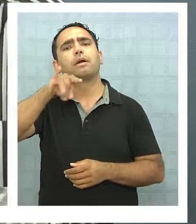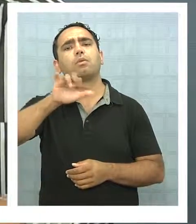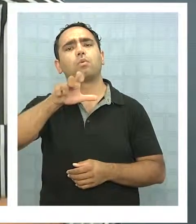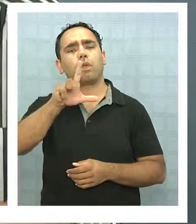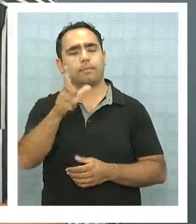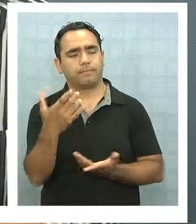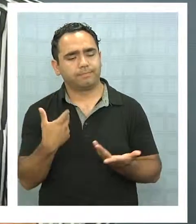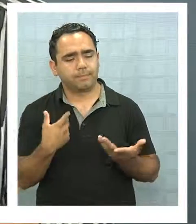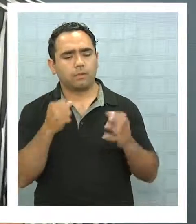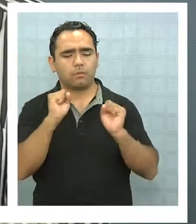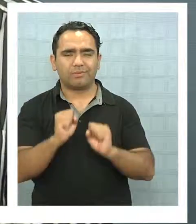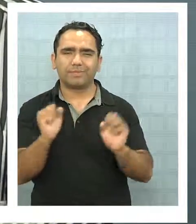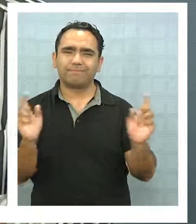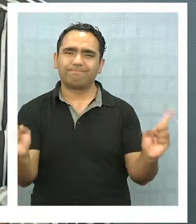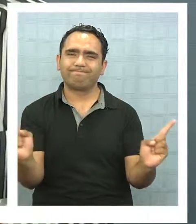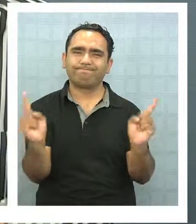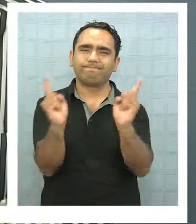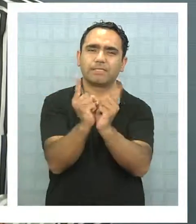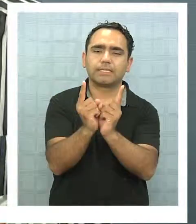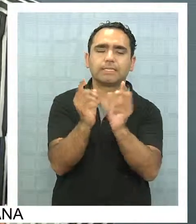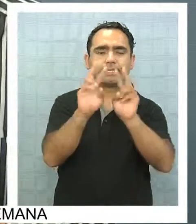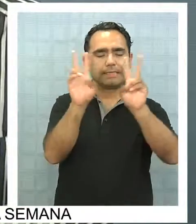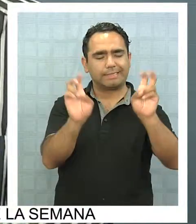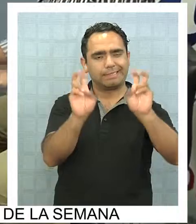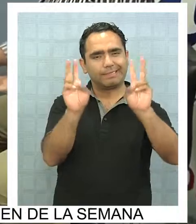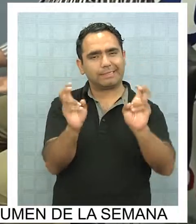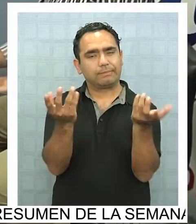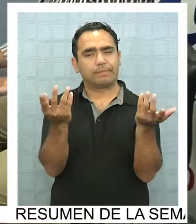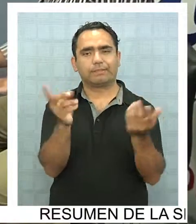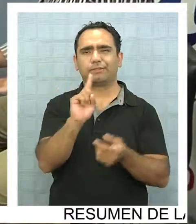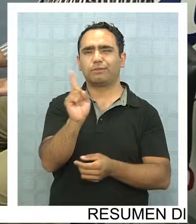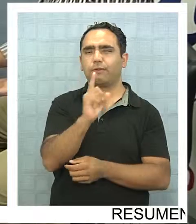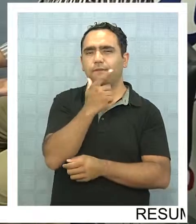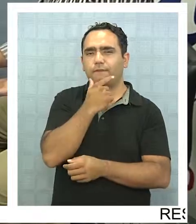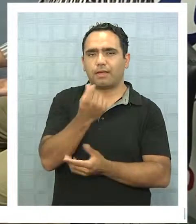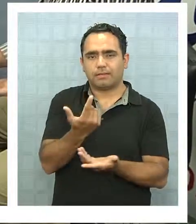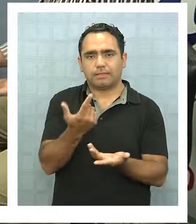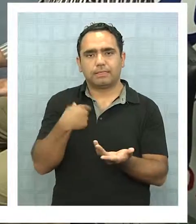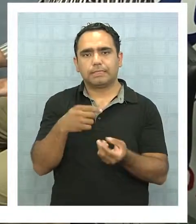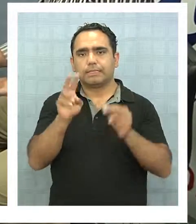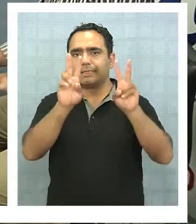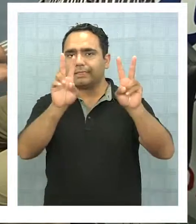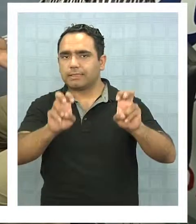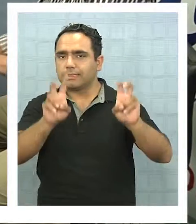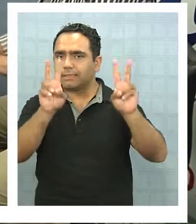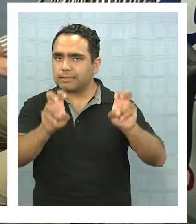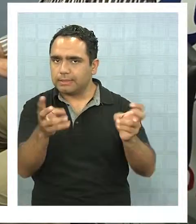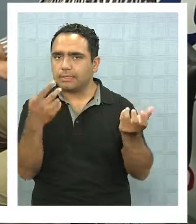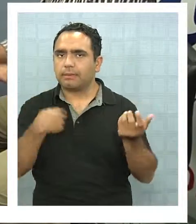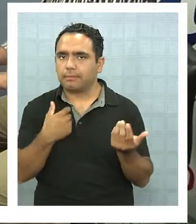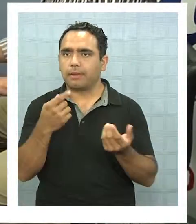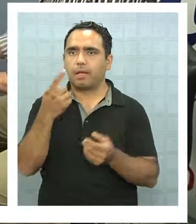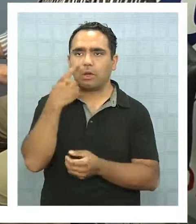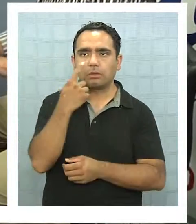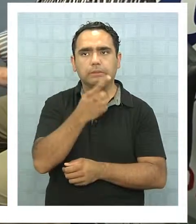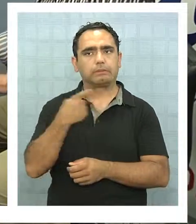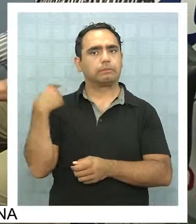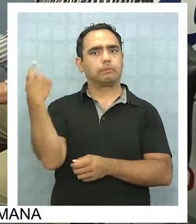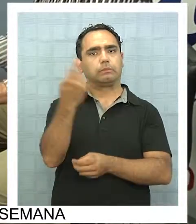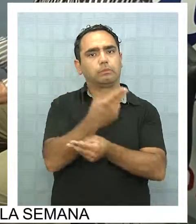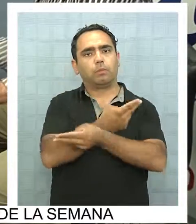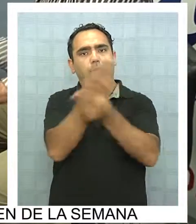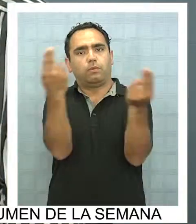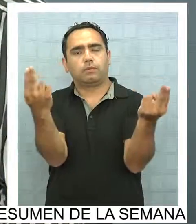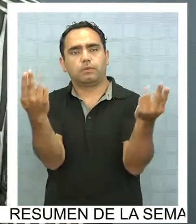podemos sintetizar este tema que no es fácil, digamos, ¿cierto? Es un tema que está en el tapete de la opinión pública en el